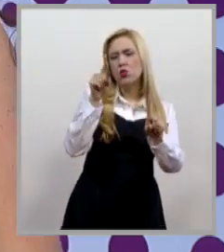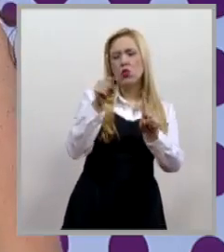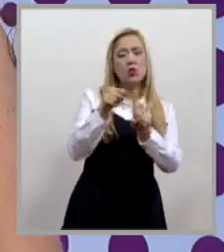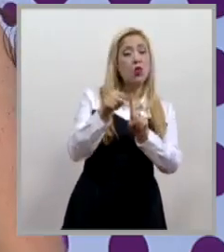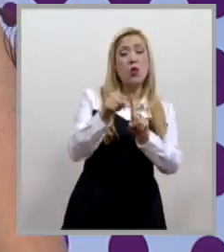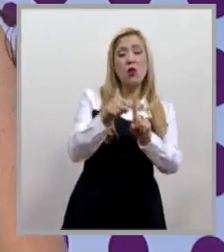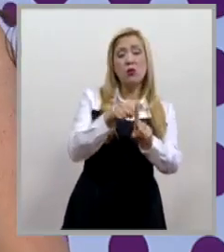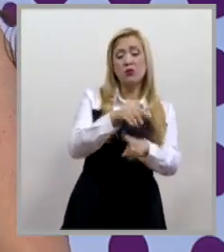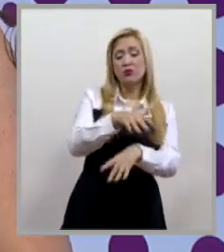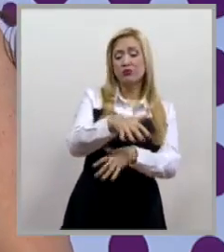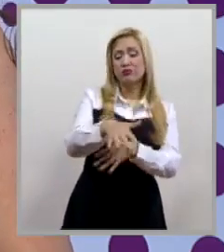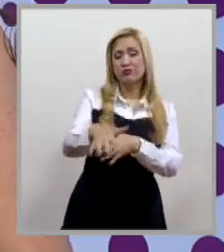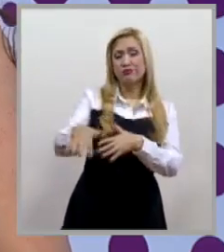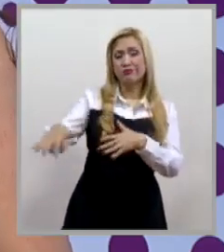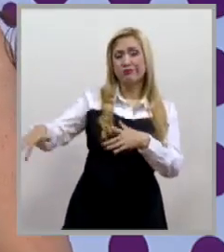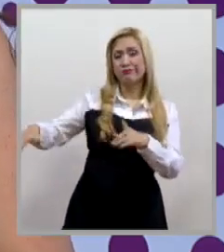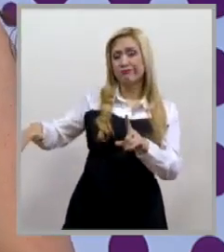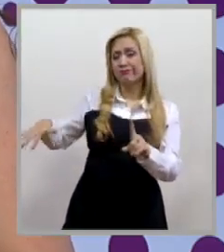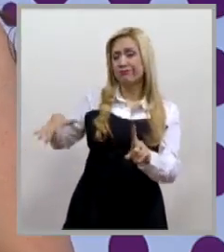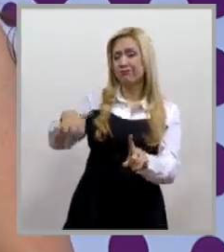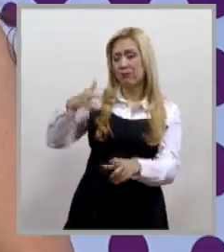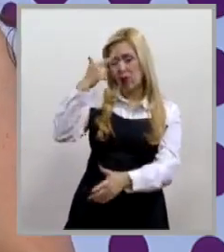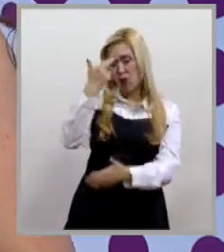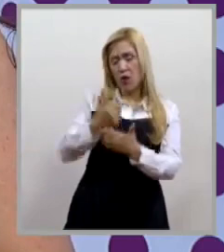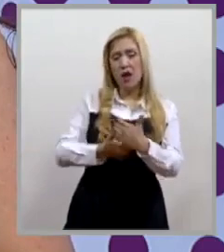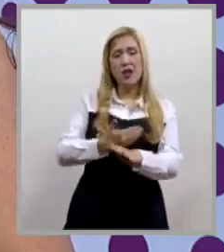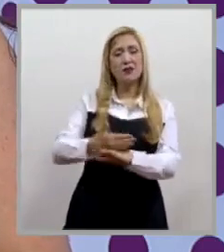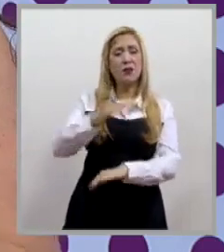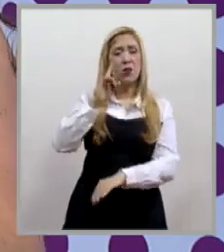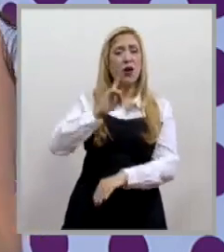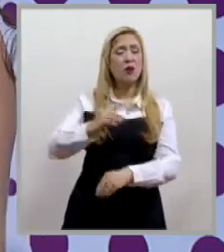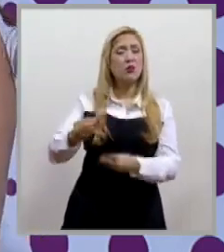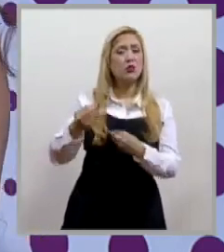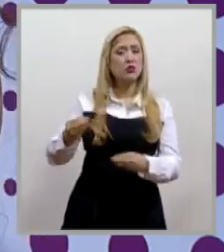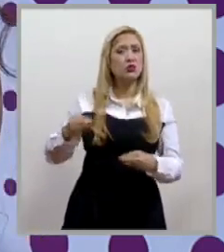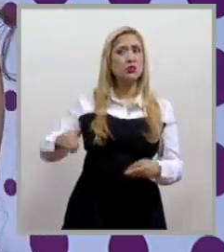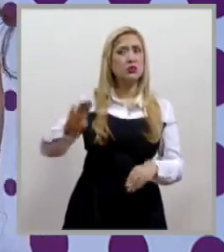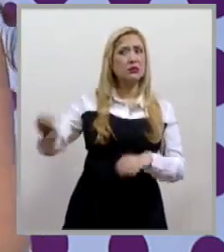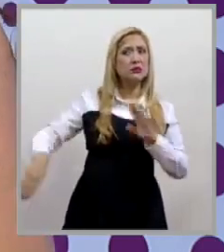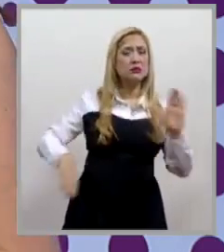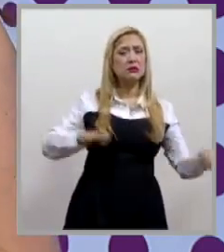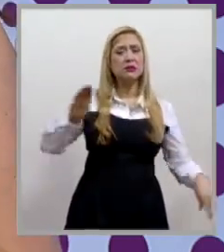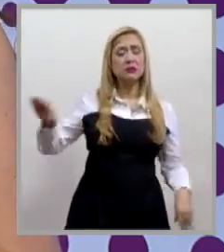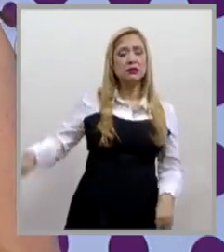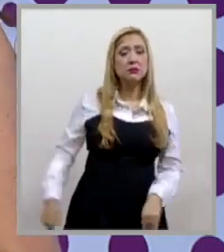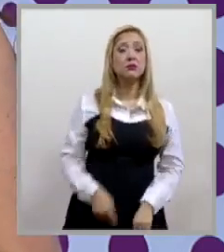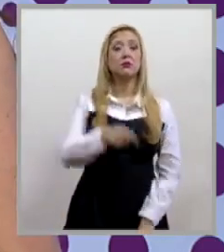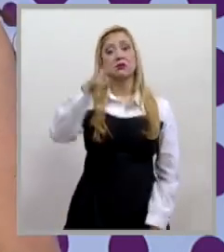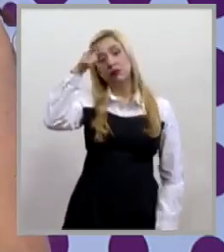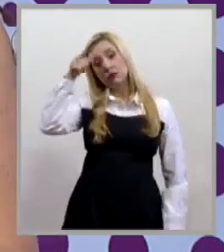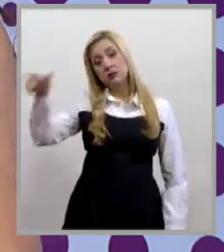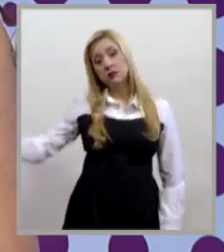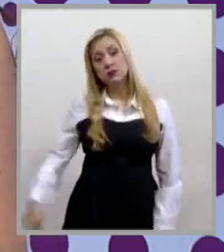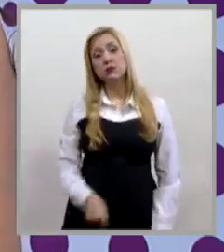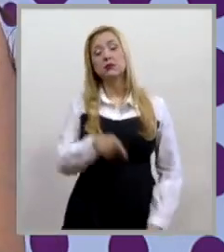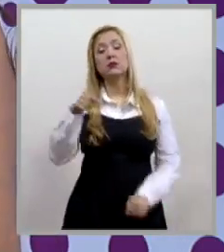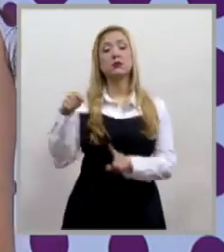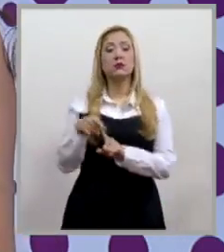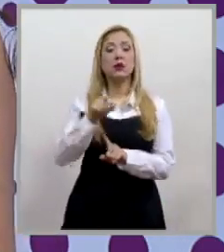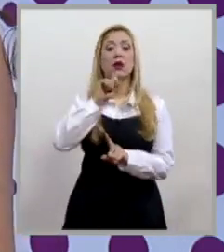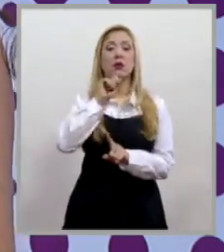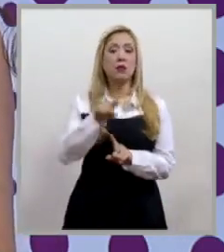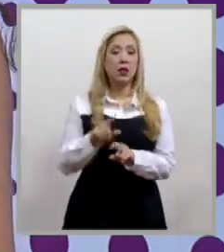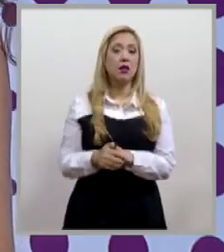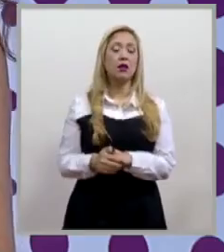reconoce la Corte Interamericana de Derechos Humanos y que por digamos, este reconocimiento es